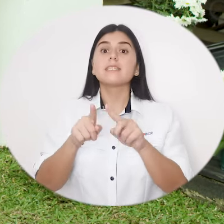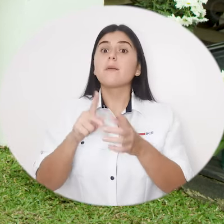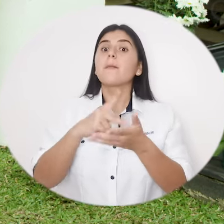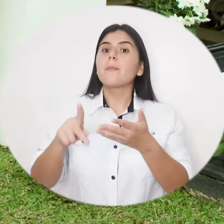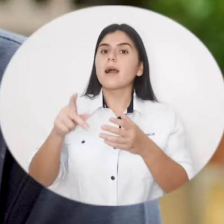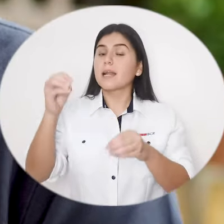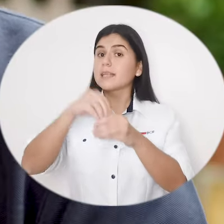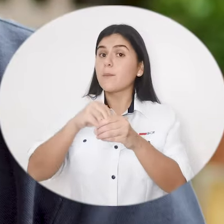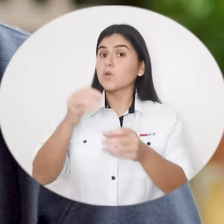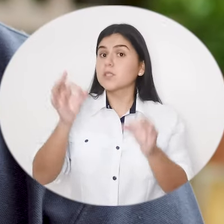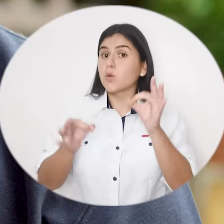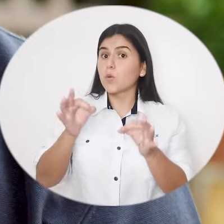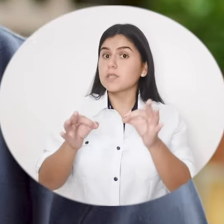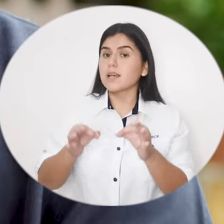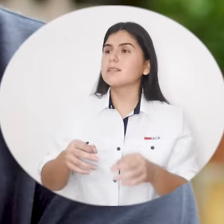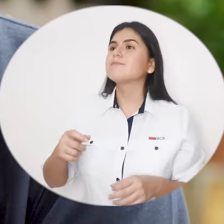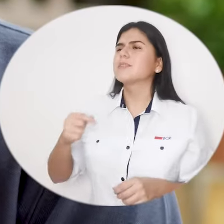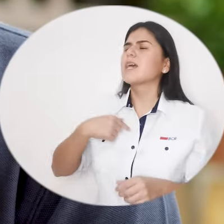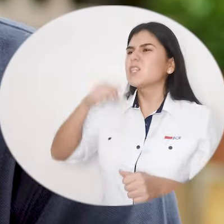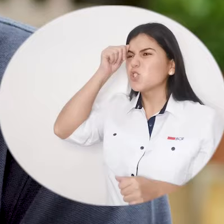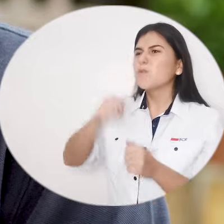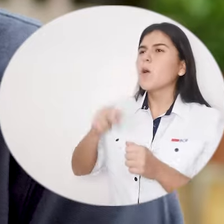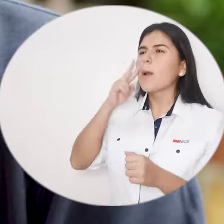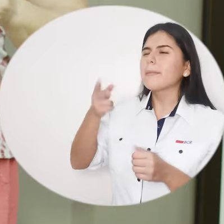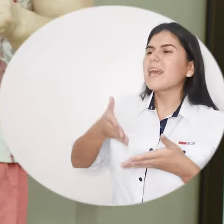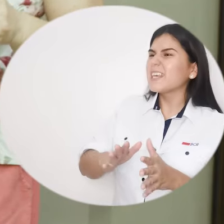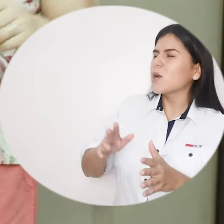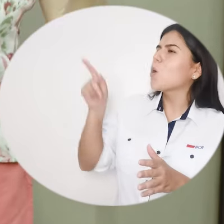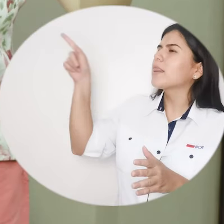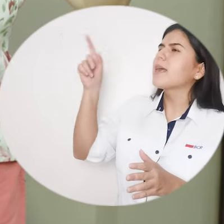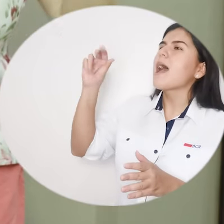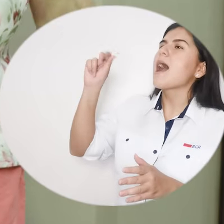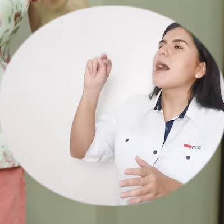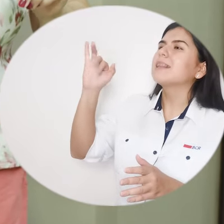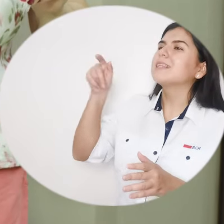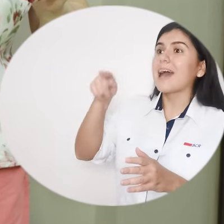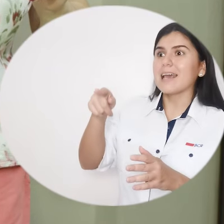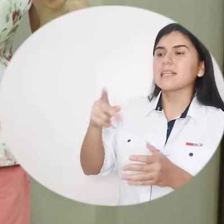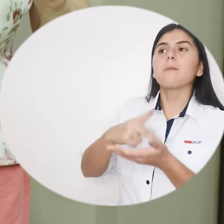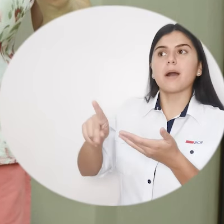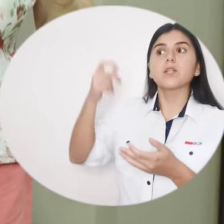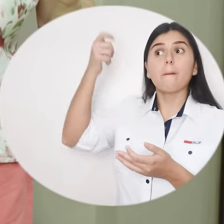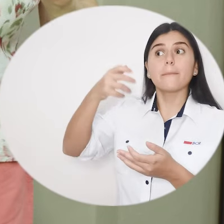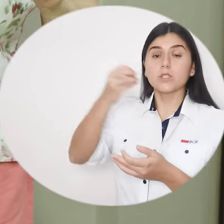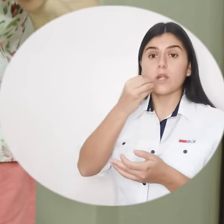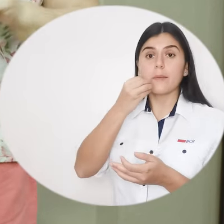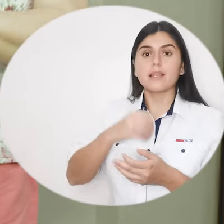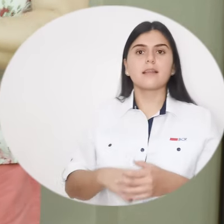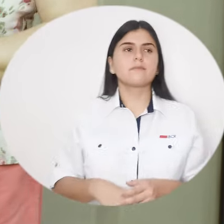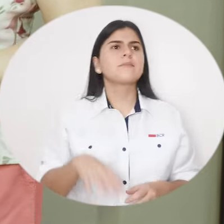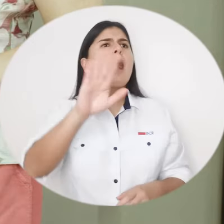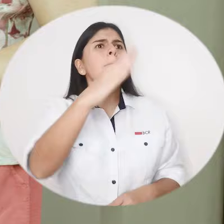los préstamos. Y también se pueden pagar depósitos judiciales. Yo el otro día vi al hijo de doña Anita. Estaba pagando